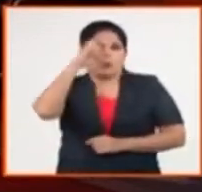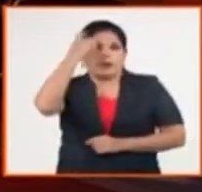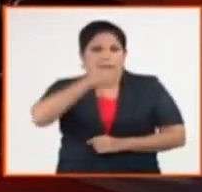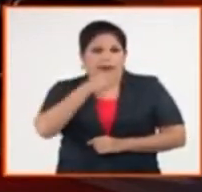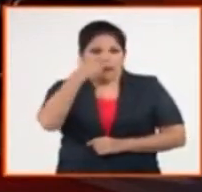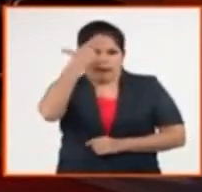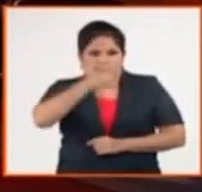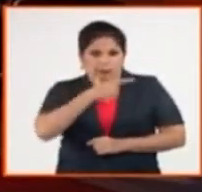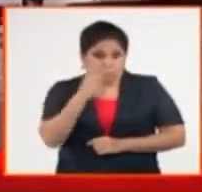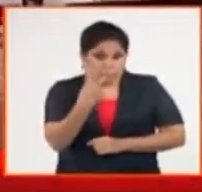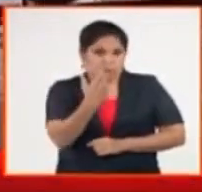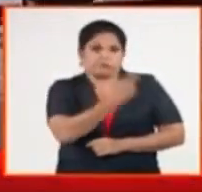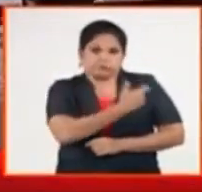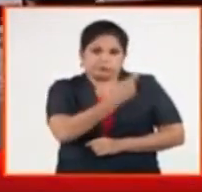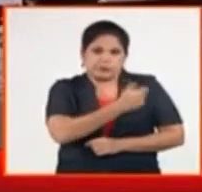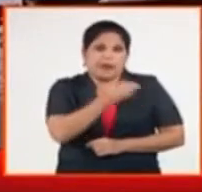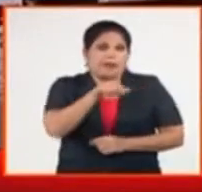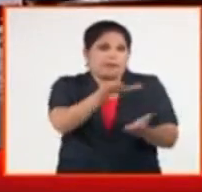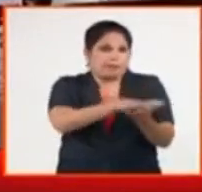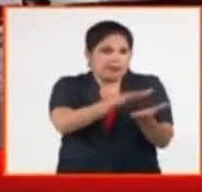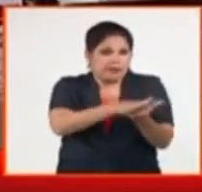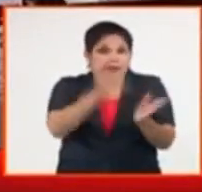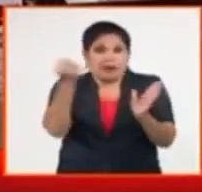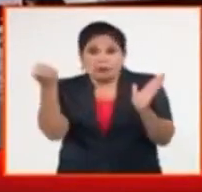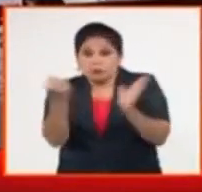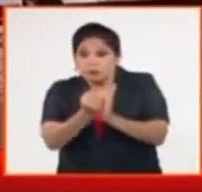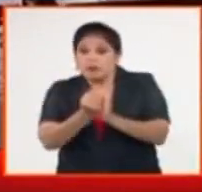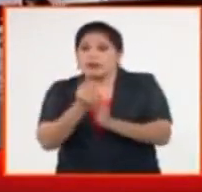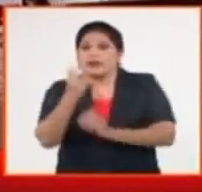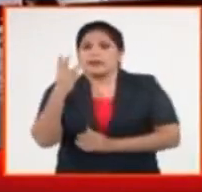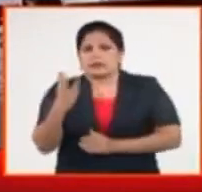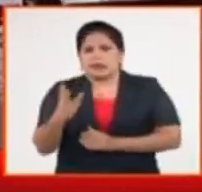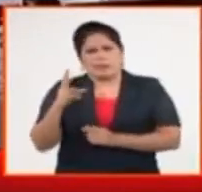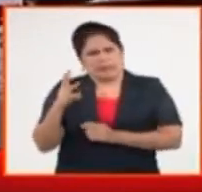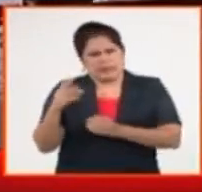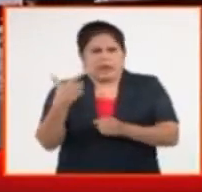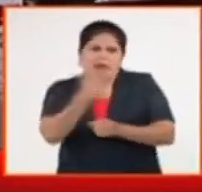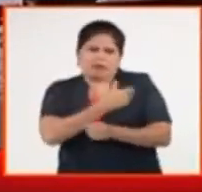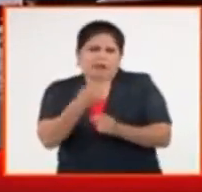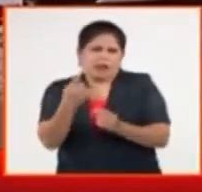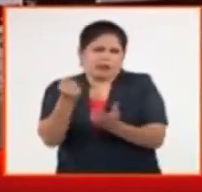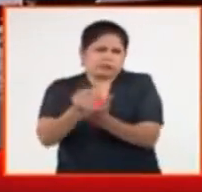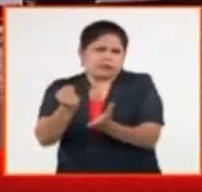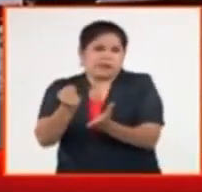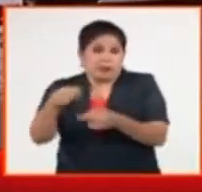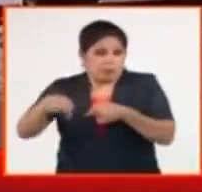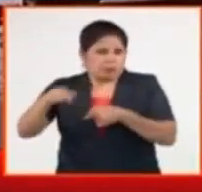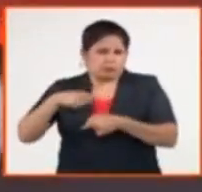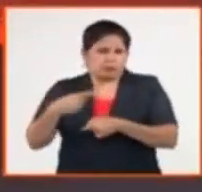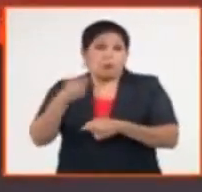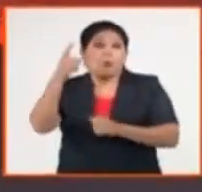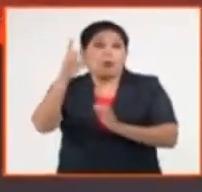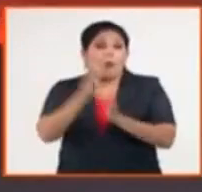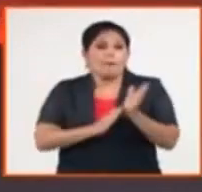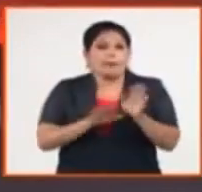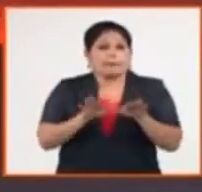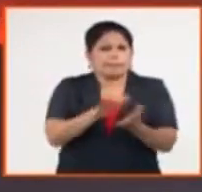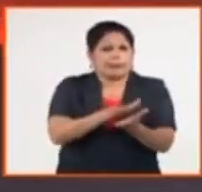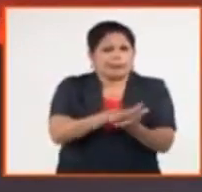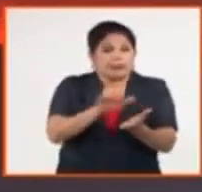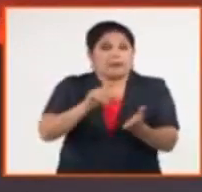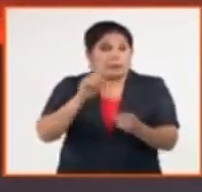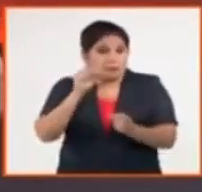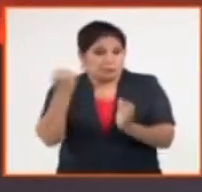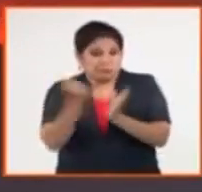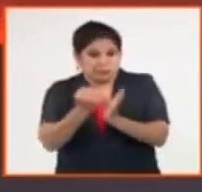Y ahora queda que la autorice, como hay tiempo, es la tercera dosis. Exacto, porque como aquí tenemos un mes, y los